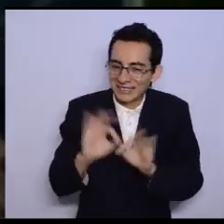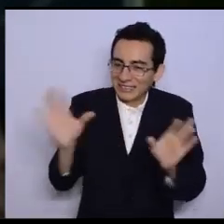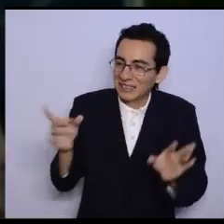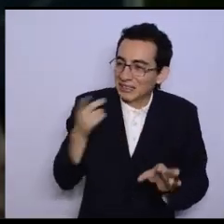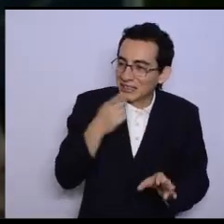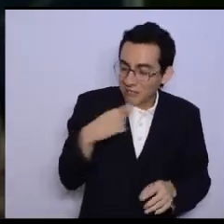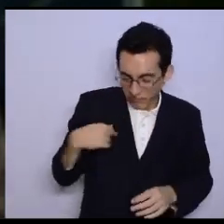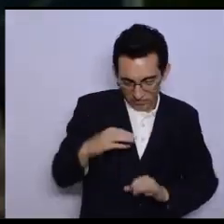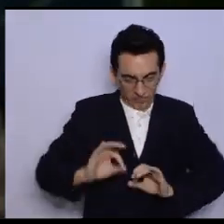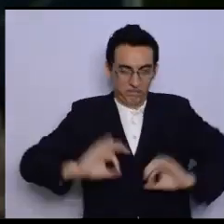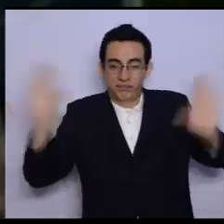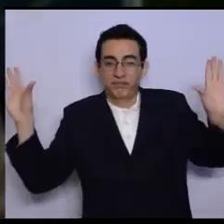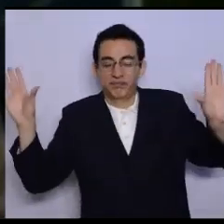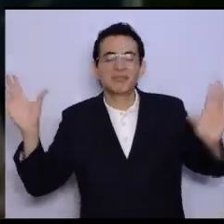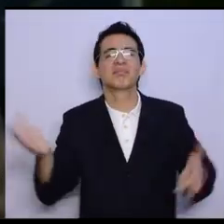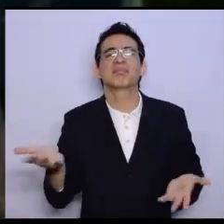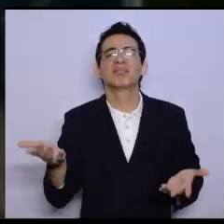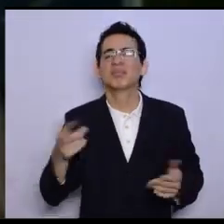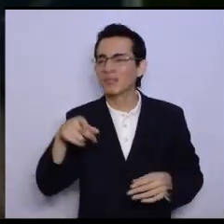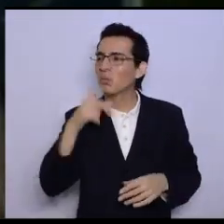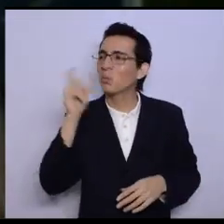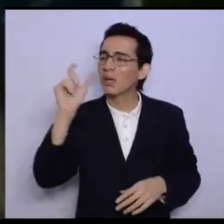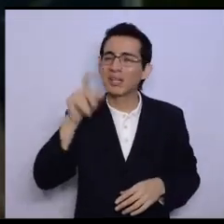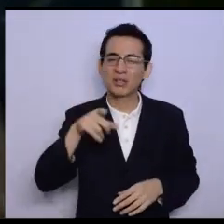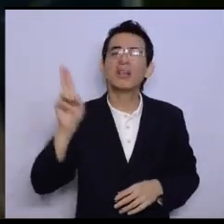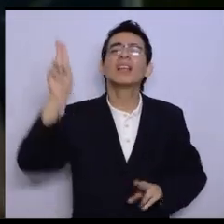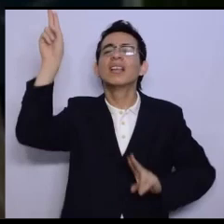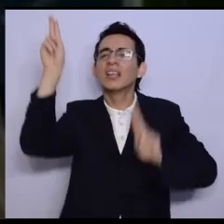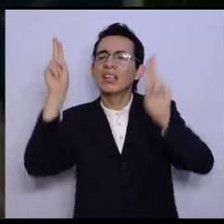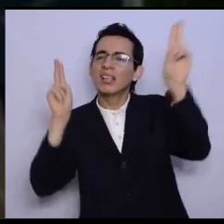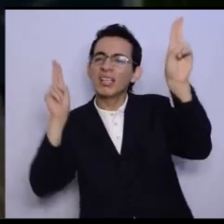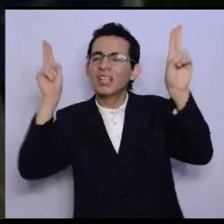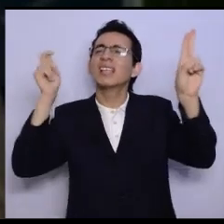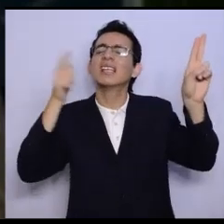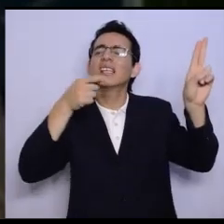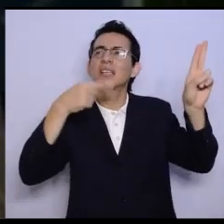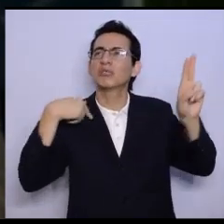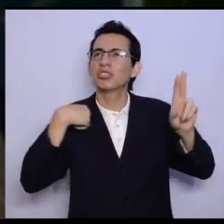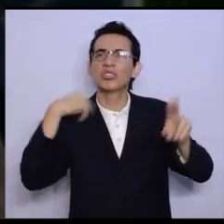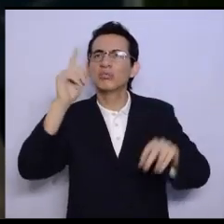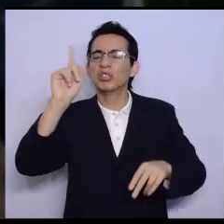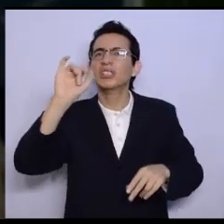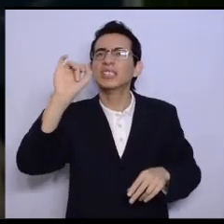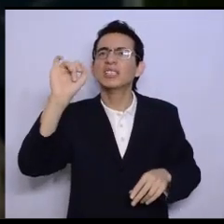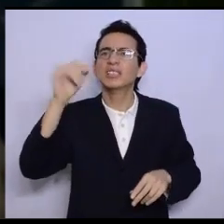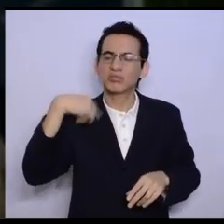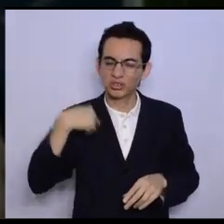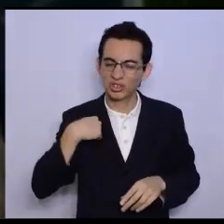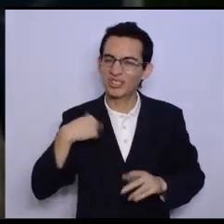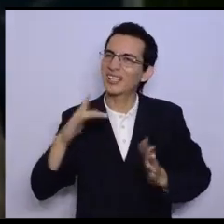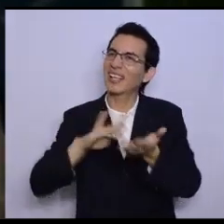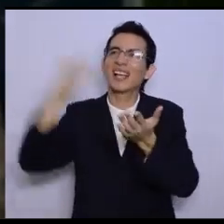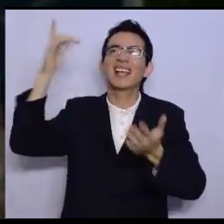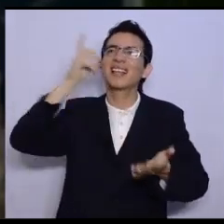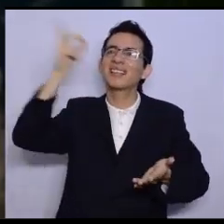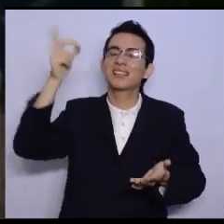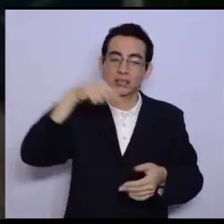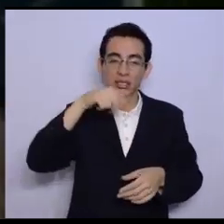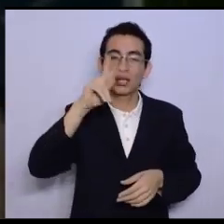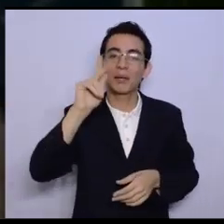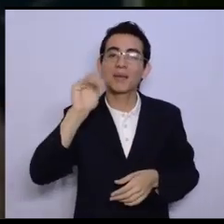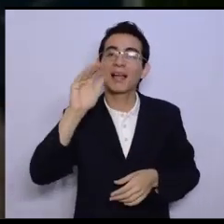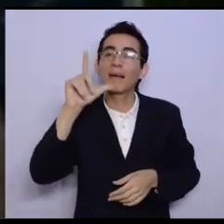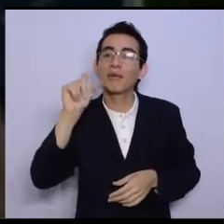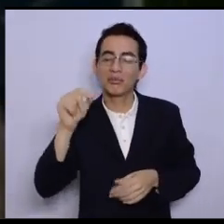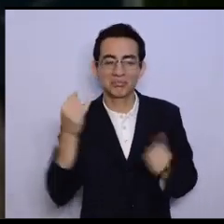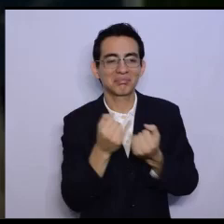en las necesidades? A ver, levanten la mano. Pues casi nadie, bien poquitos. San Pablos y San